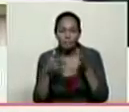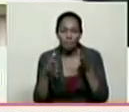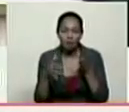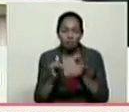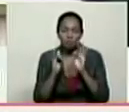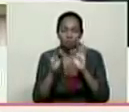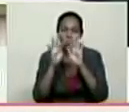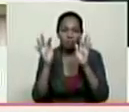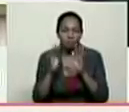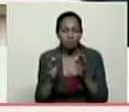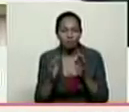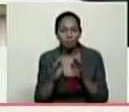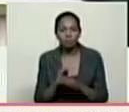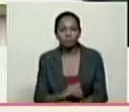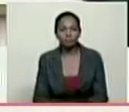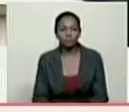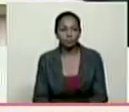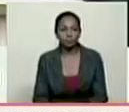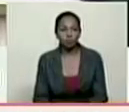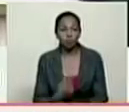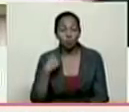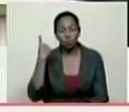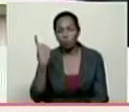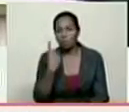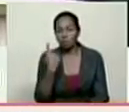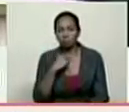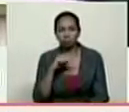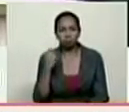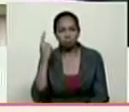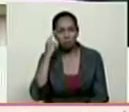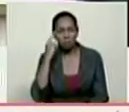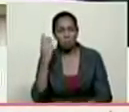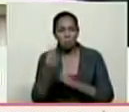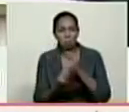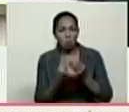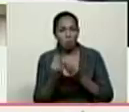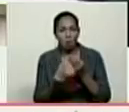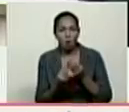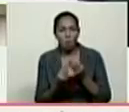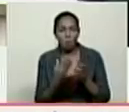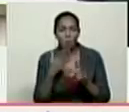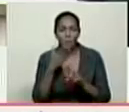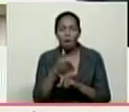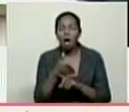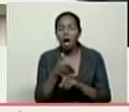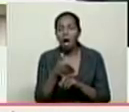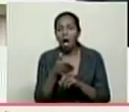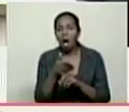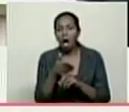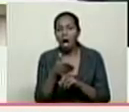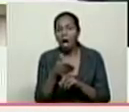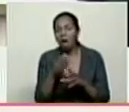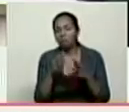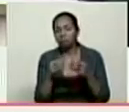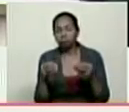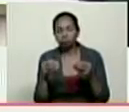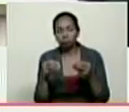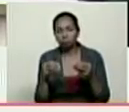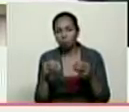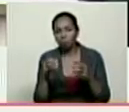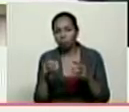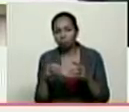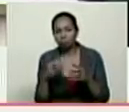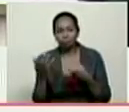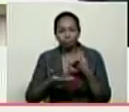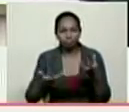27 y 28 de marzo. No solamente sabemos cómo han venido generando esos pequeños y medianos ataques en subestaciones, en vías de transmisión, generando